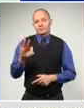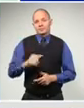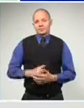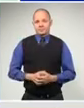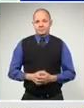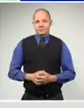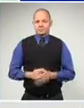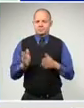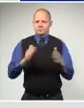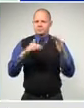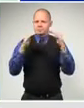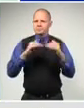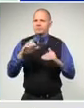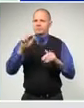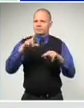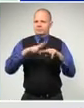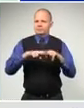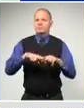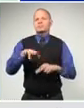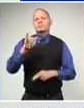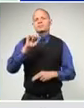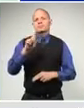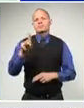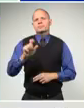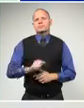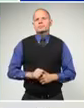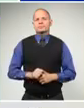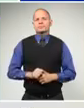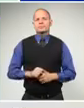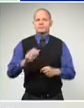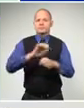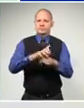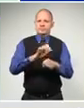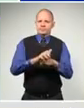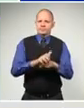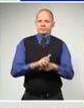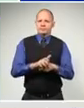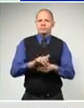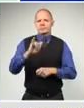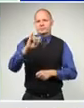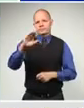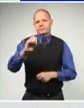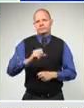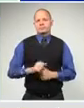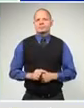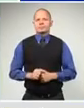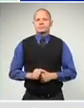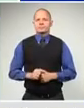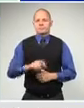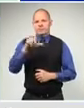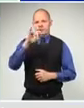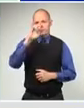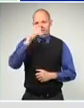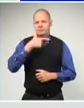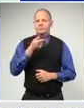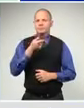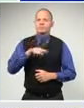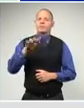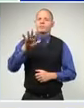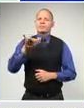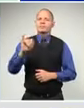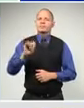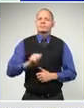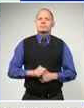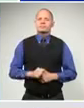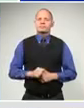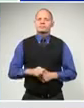sigue Centro Habana con 61, Arroyo Naranjo con 60, La Lisa 46,